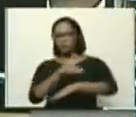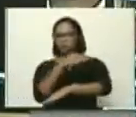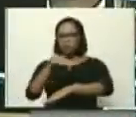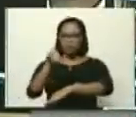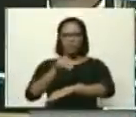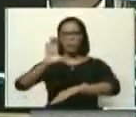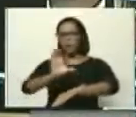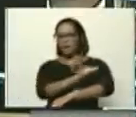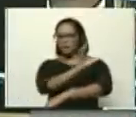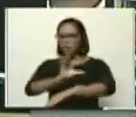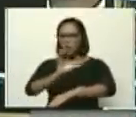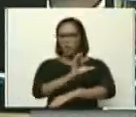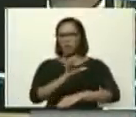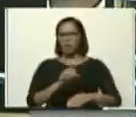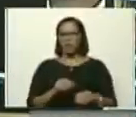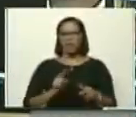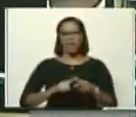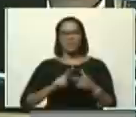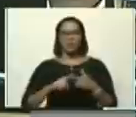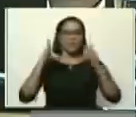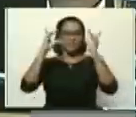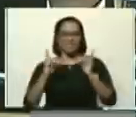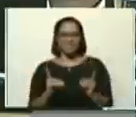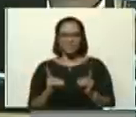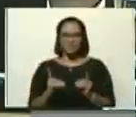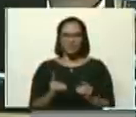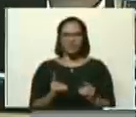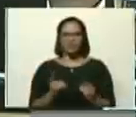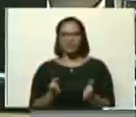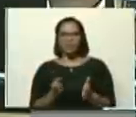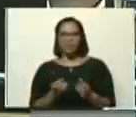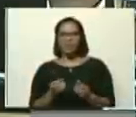canciones. Entonces deciden seguirle el cuento